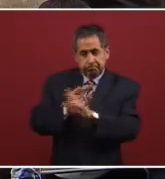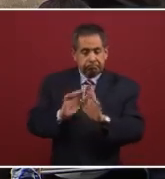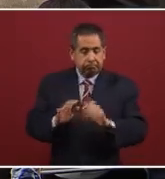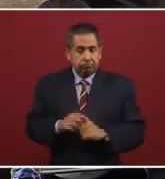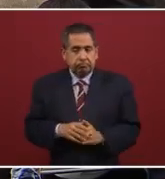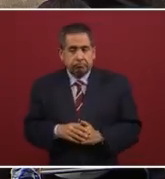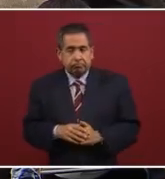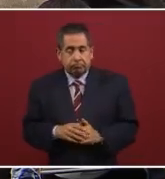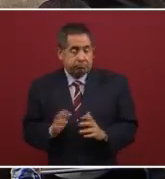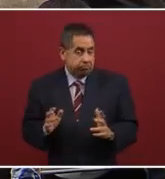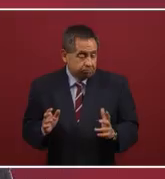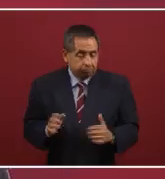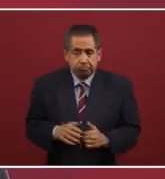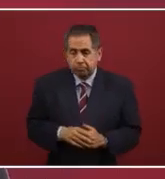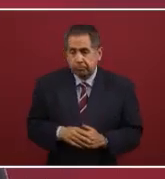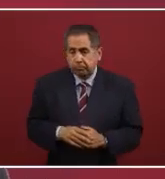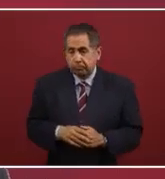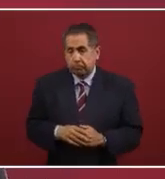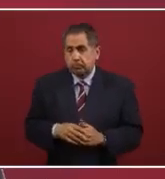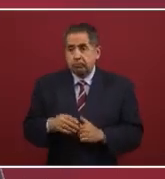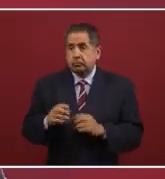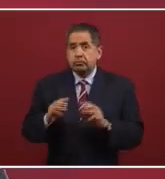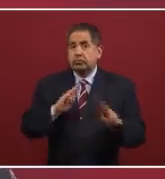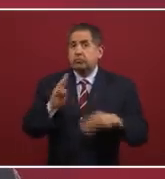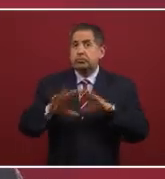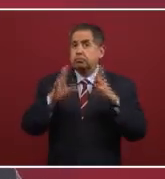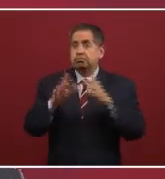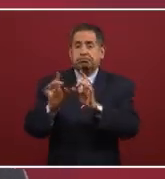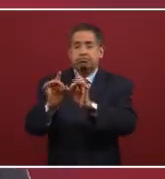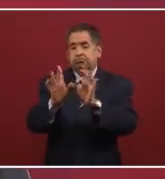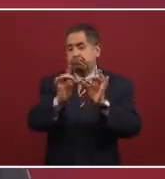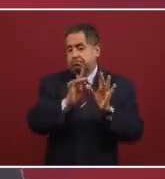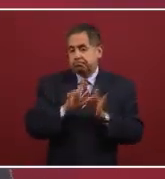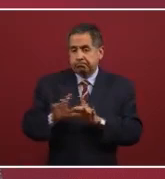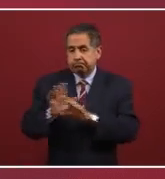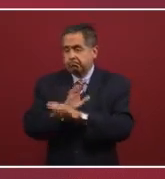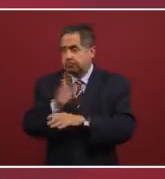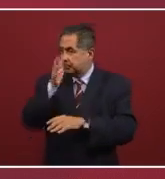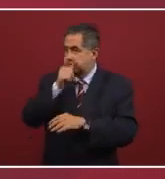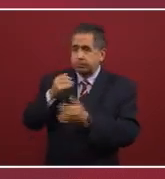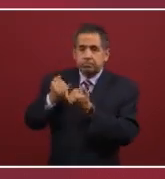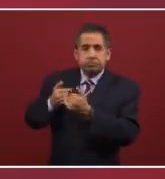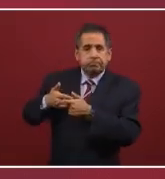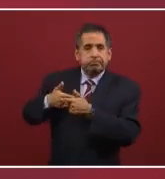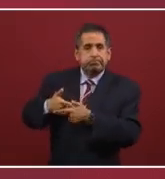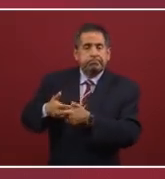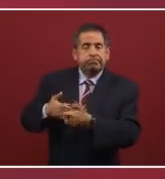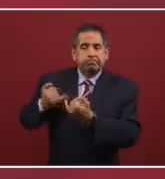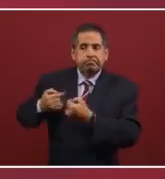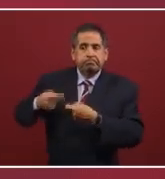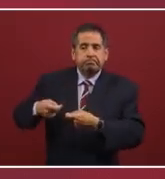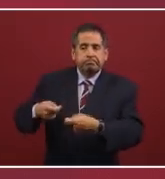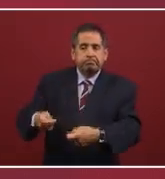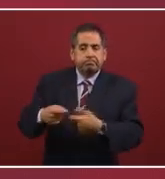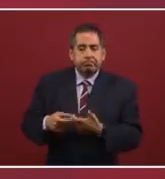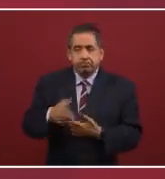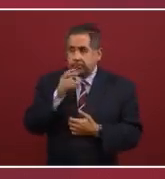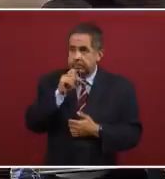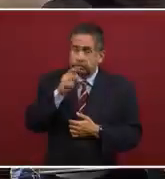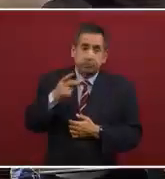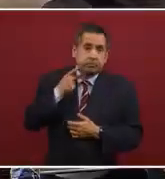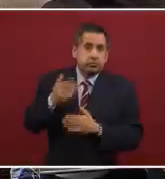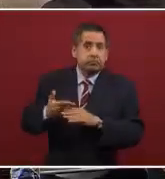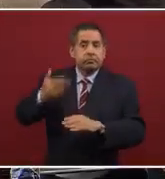Por las nuevas circunstancias, ya no se pueden seguir aplicando las mismas